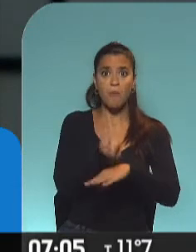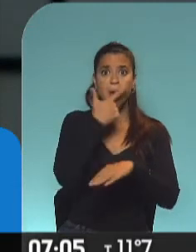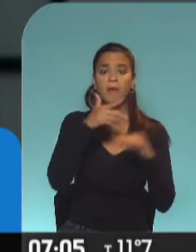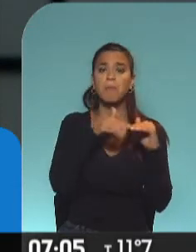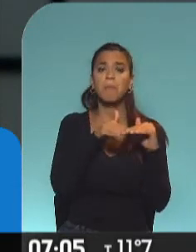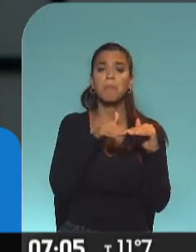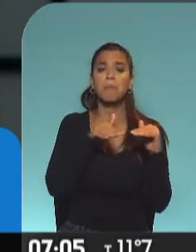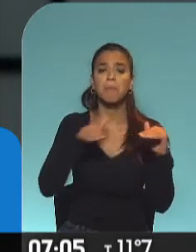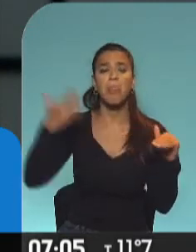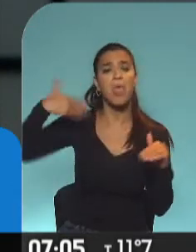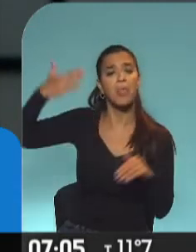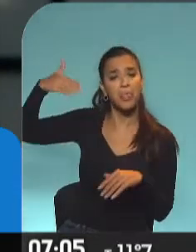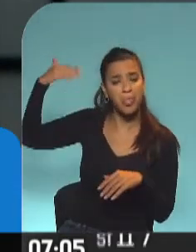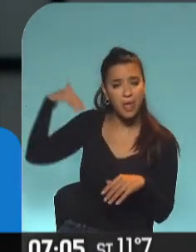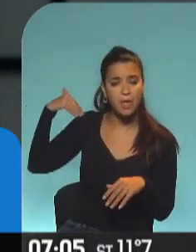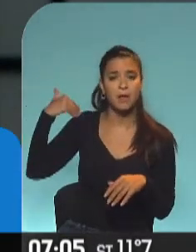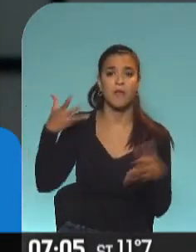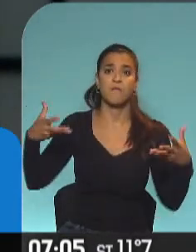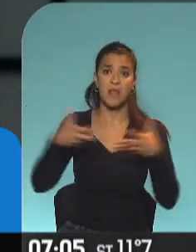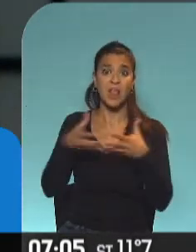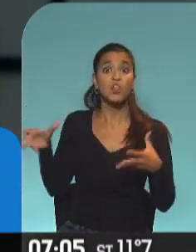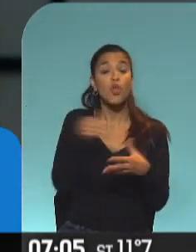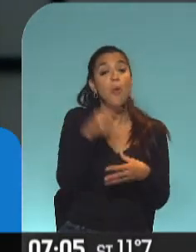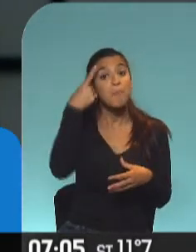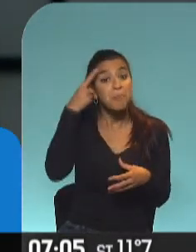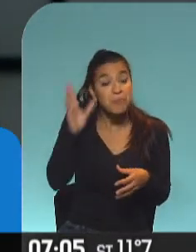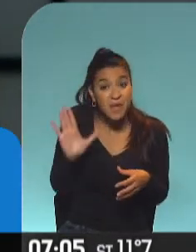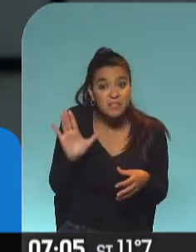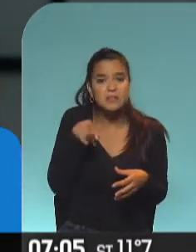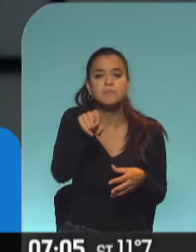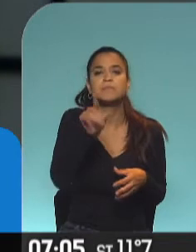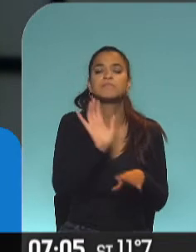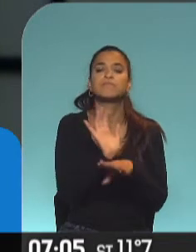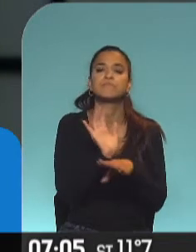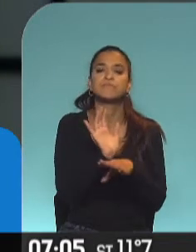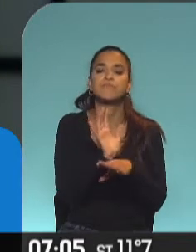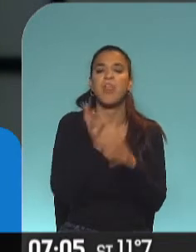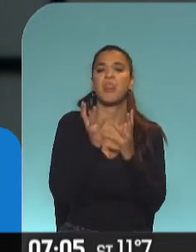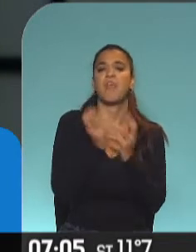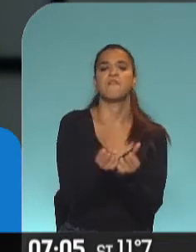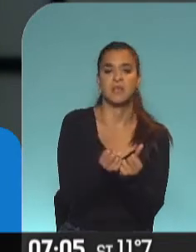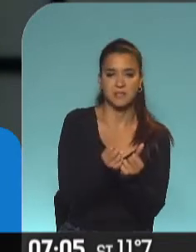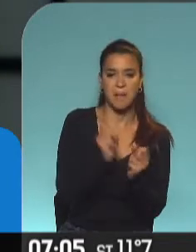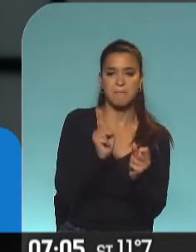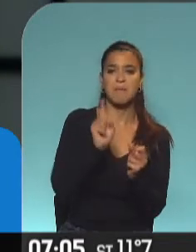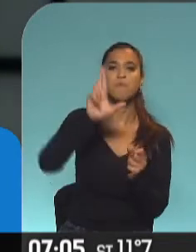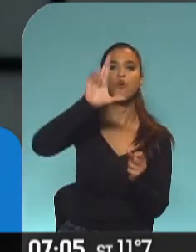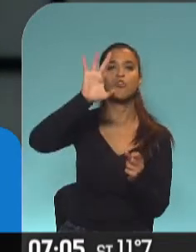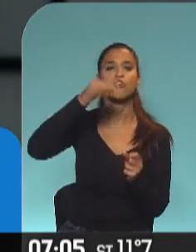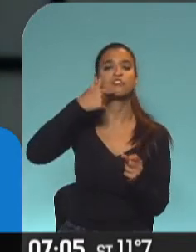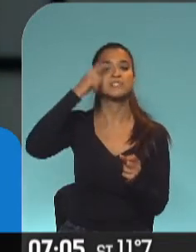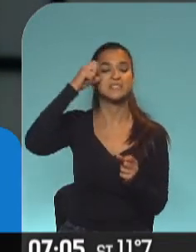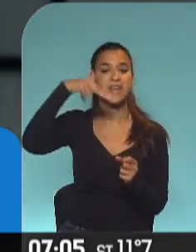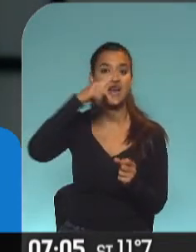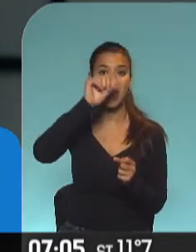Macri, desde el Frente de Todos creen que precisamente esto fue una reacción defensiva de Rosenkrantz ante este pedido de